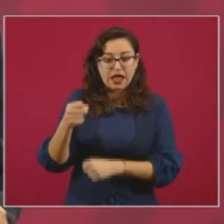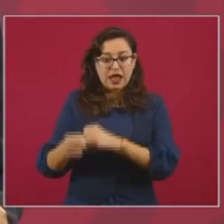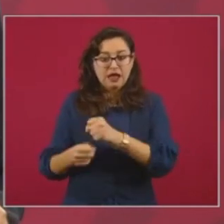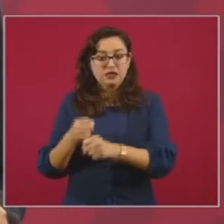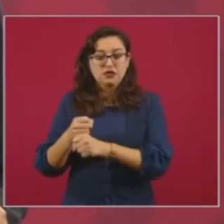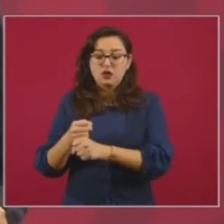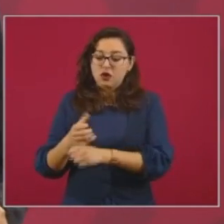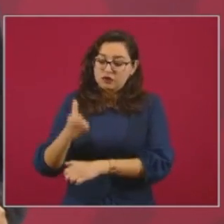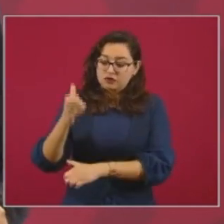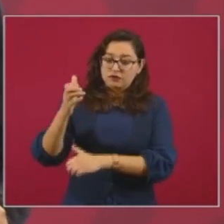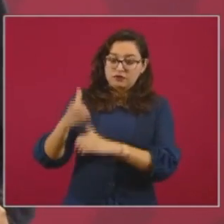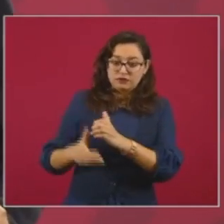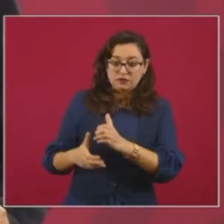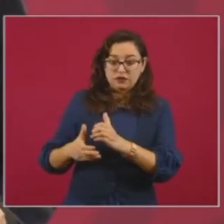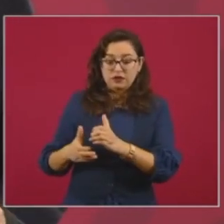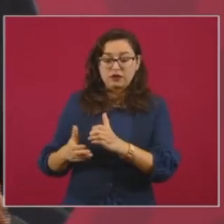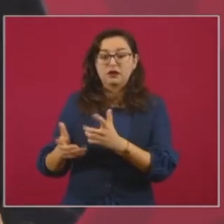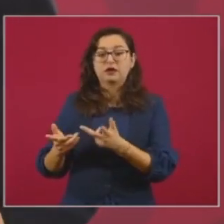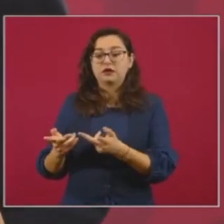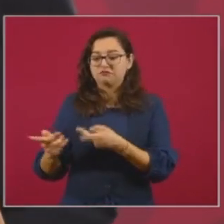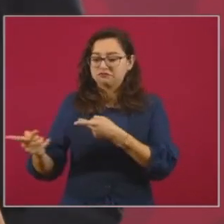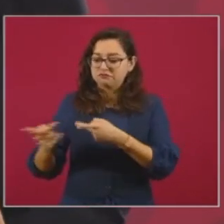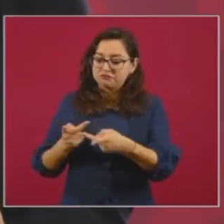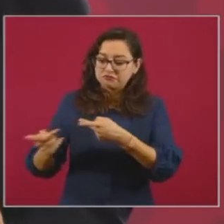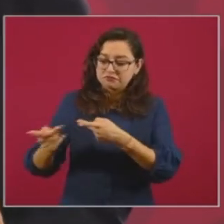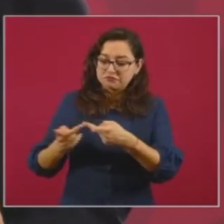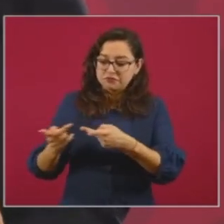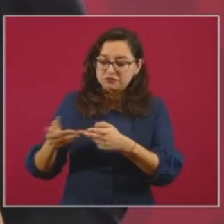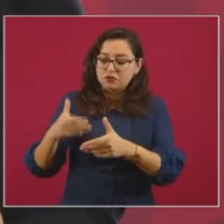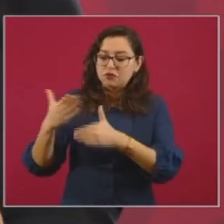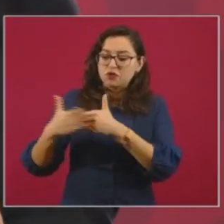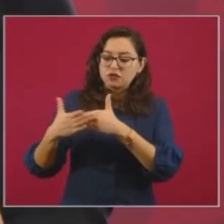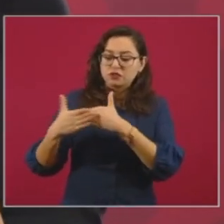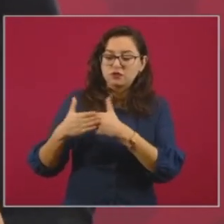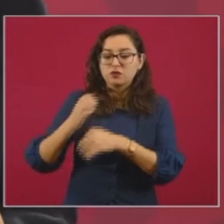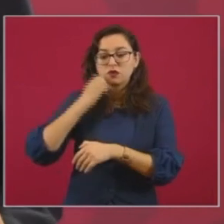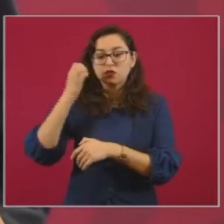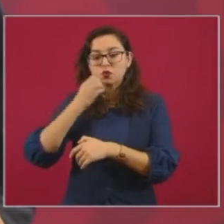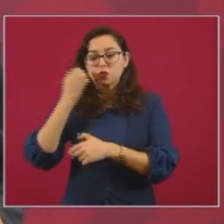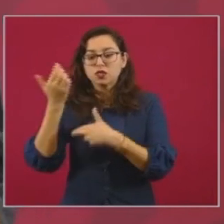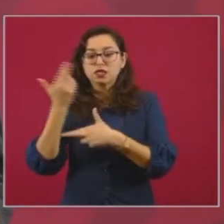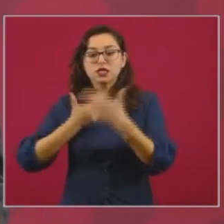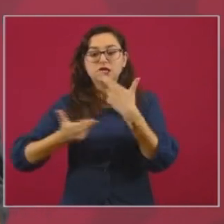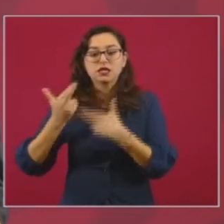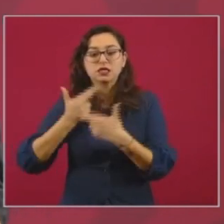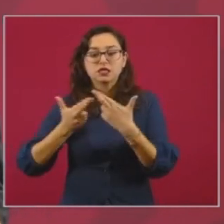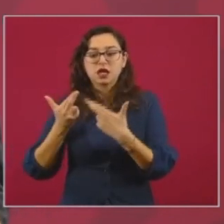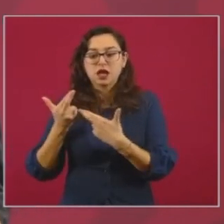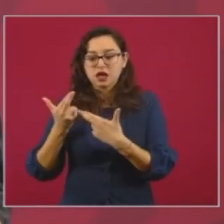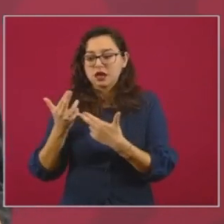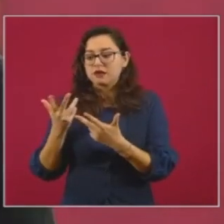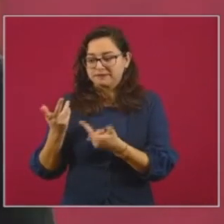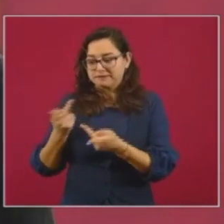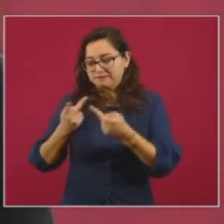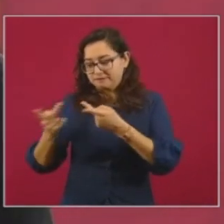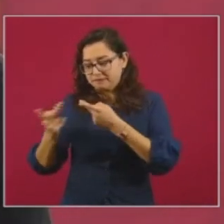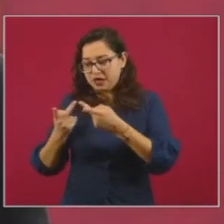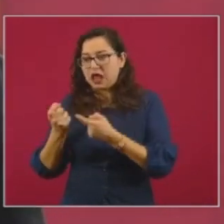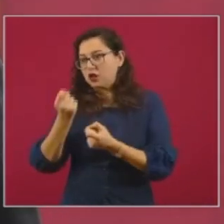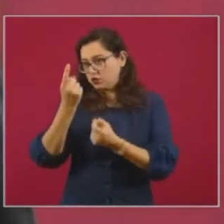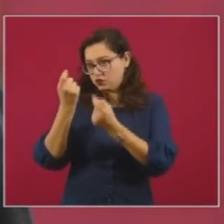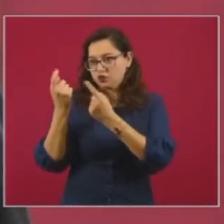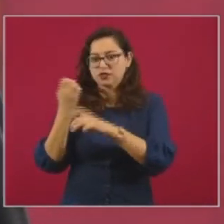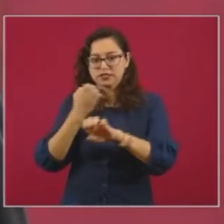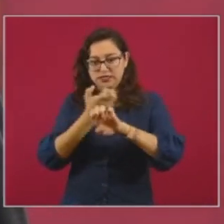a preparar el regreso a clases en los estados en que es posible